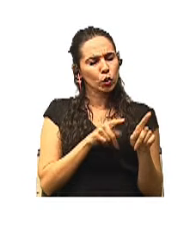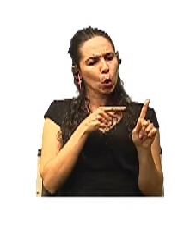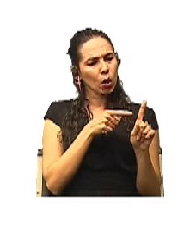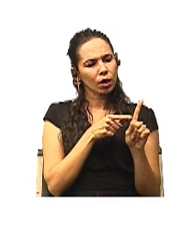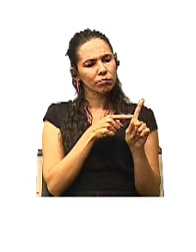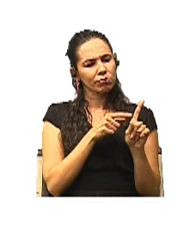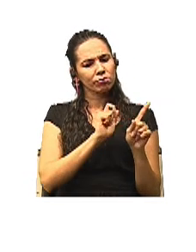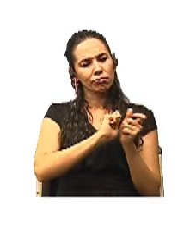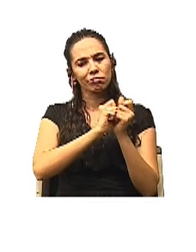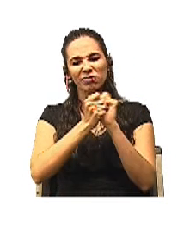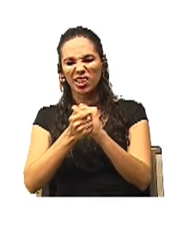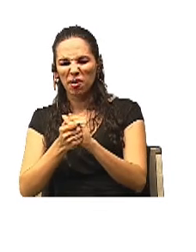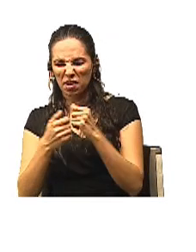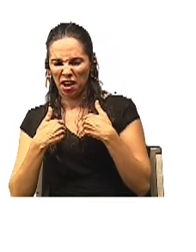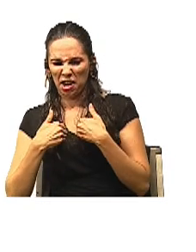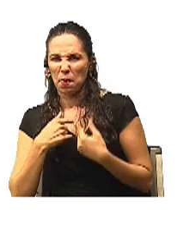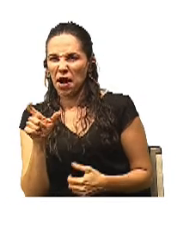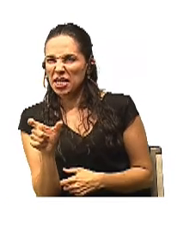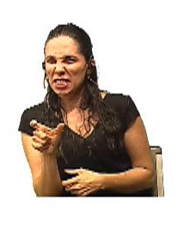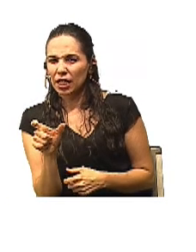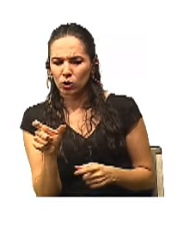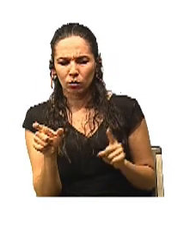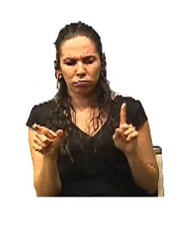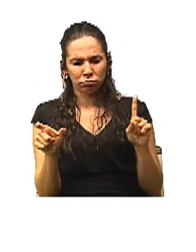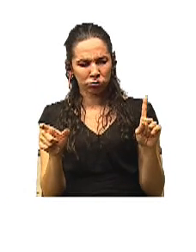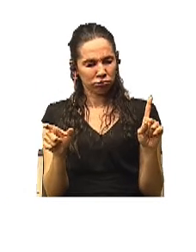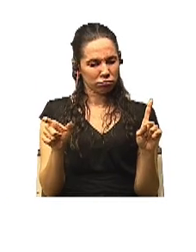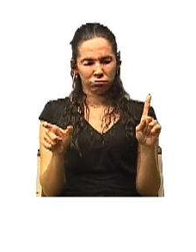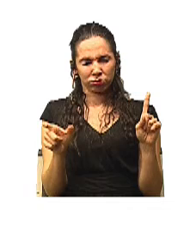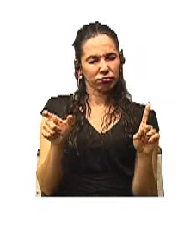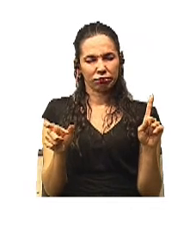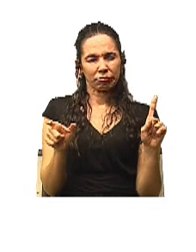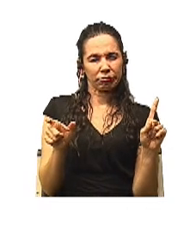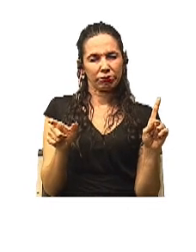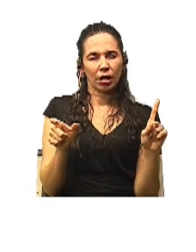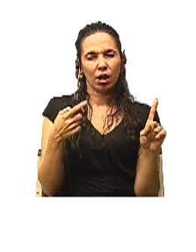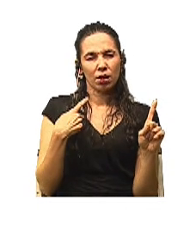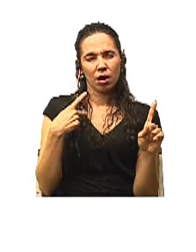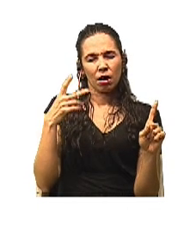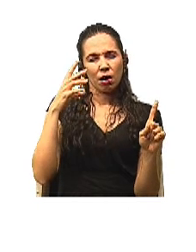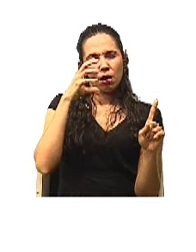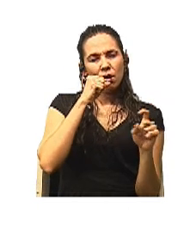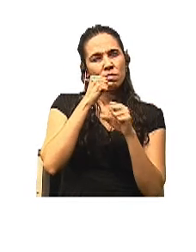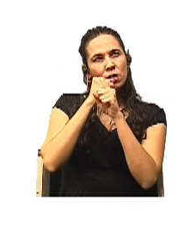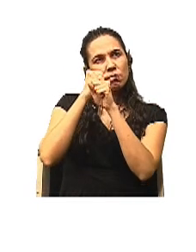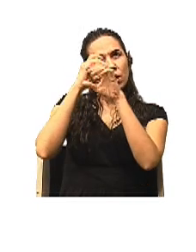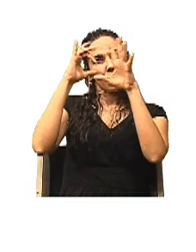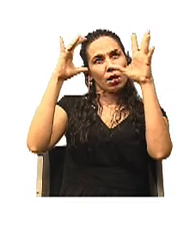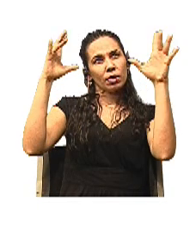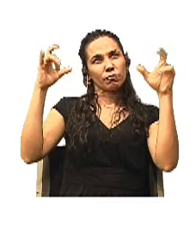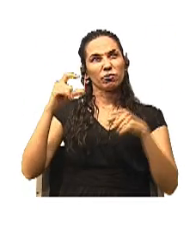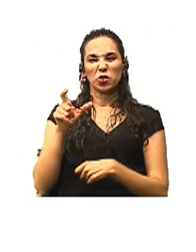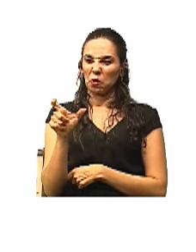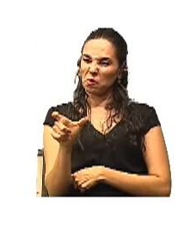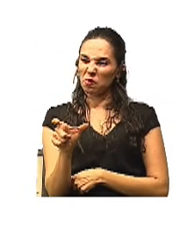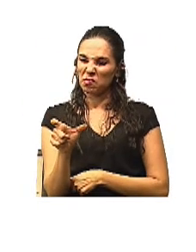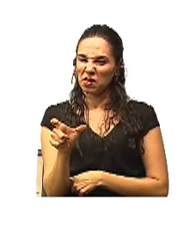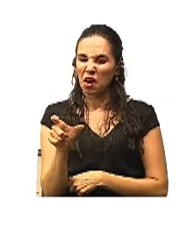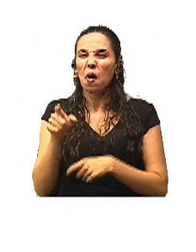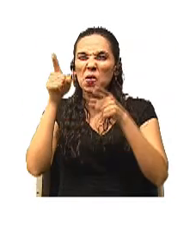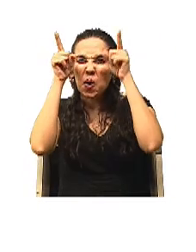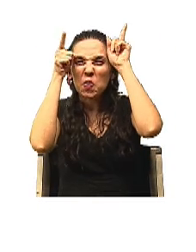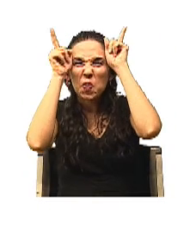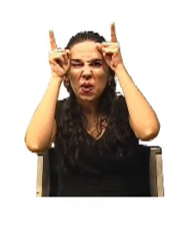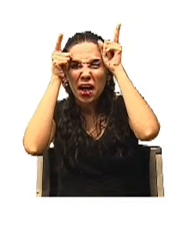insecto, que dependiendo de la versión, pues podemos imaginarnos un escarabajo o una